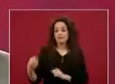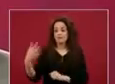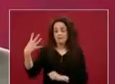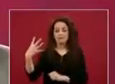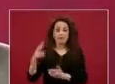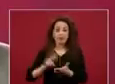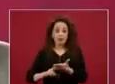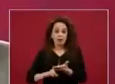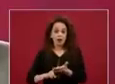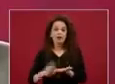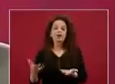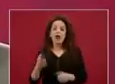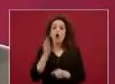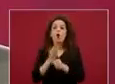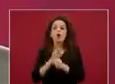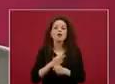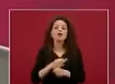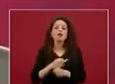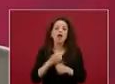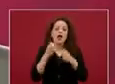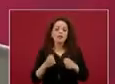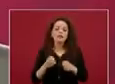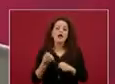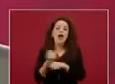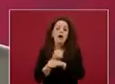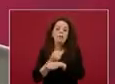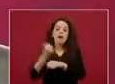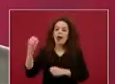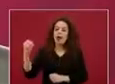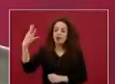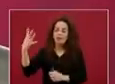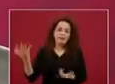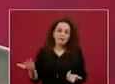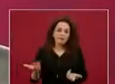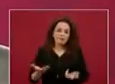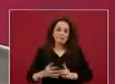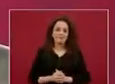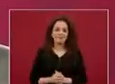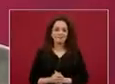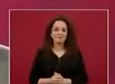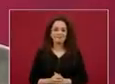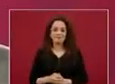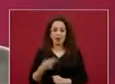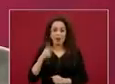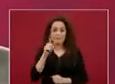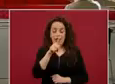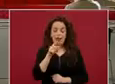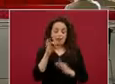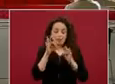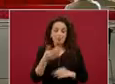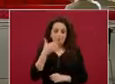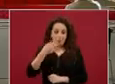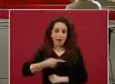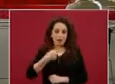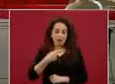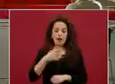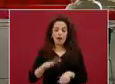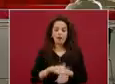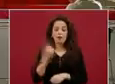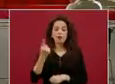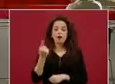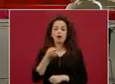y del amarillo los que están en naranja, en general. Pero su pregunta me parece muy procedente porque hay tendencias de la curva en